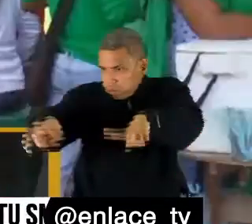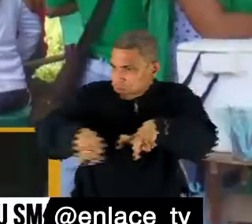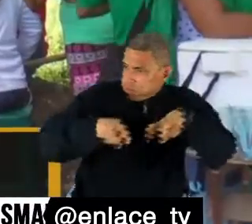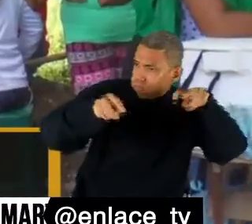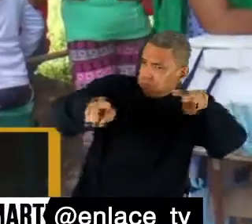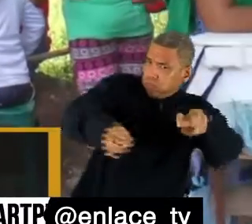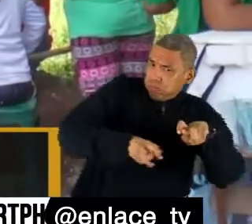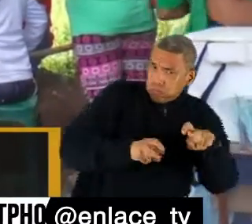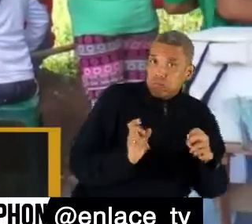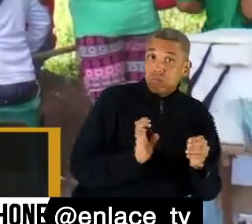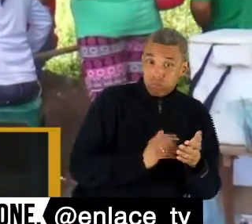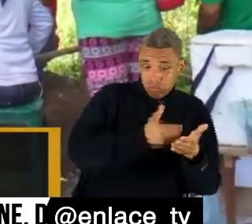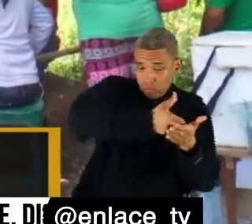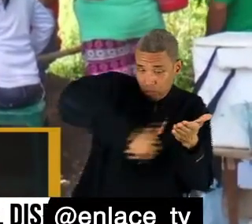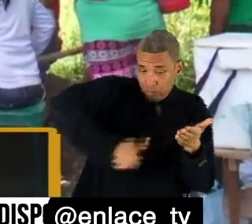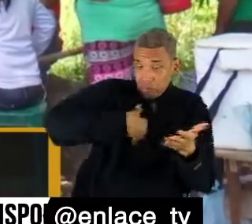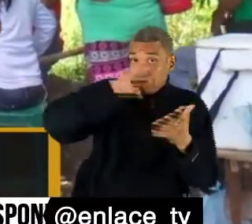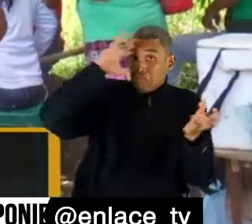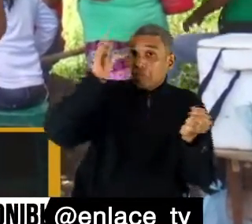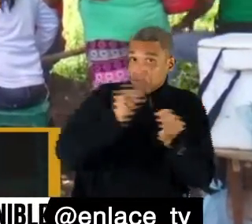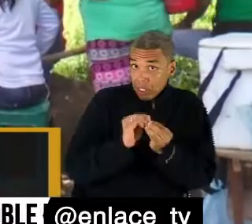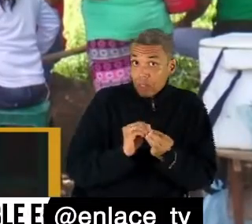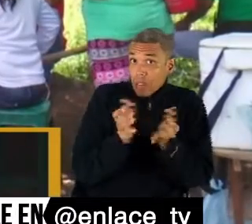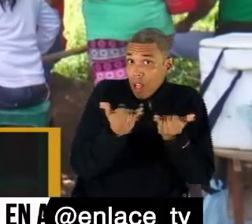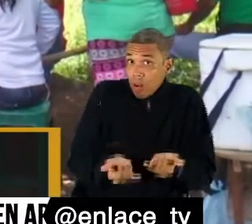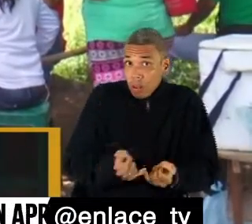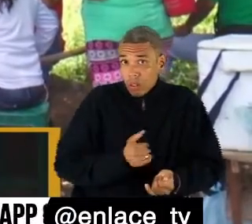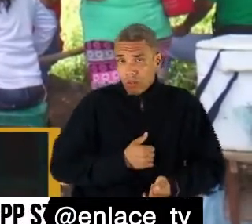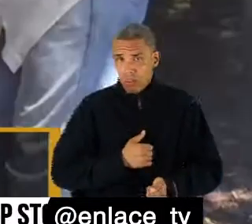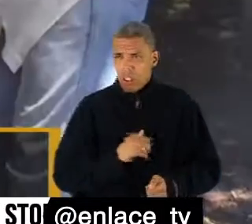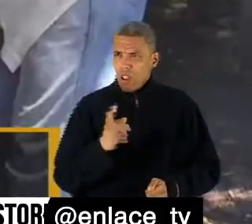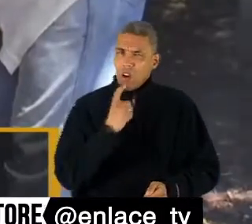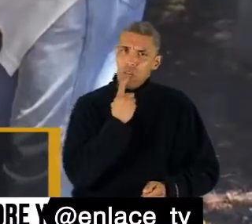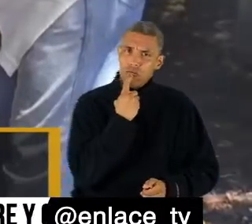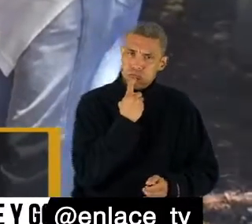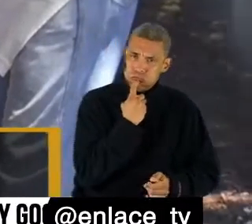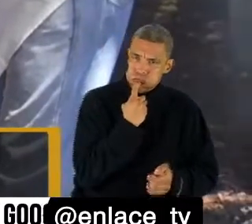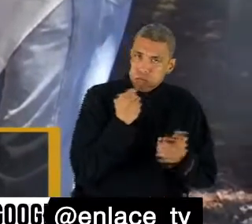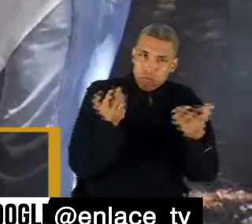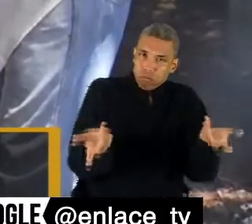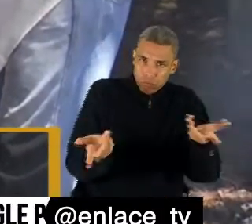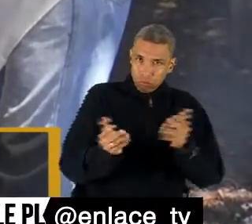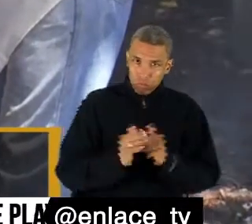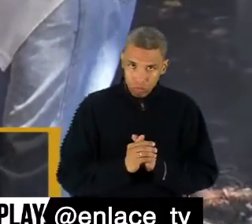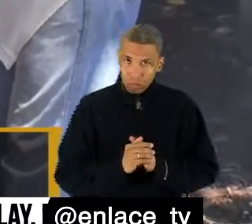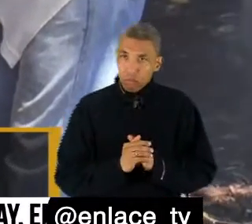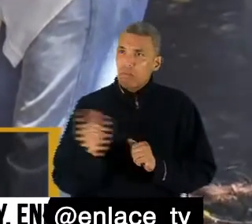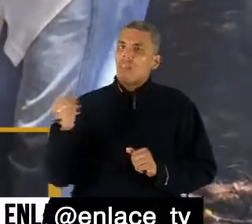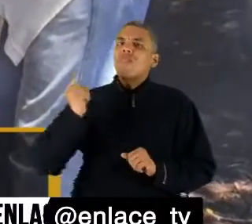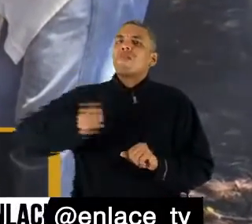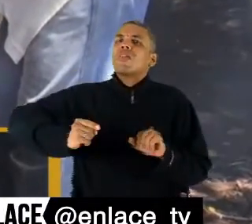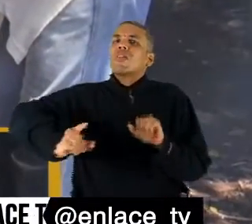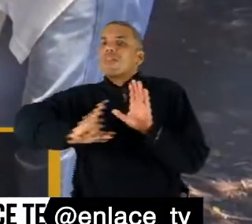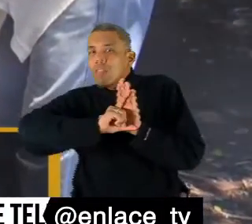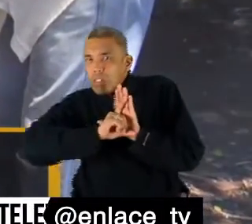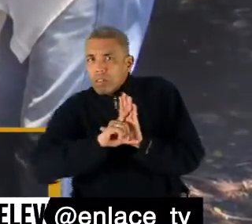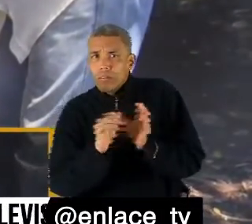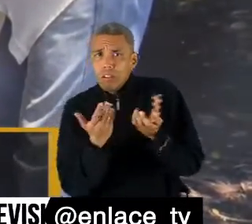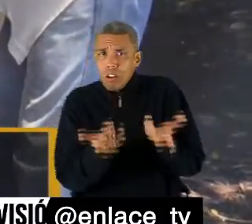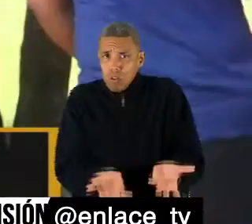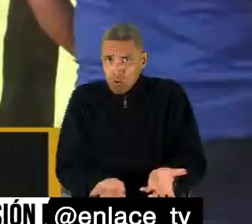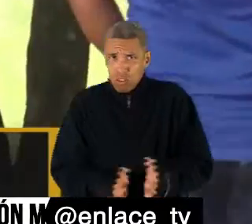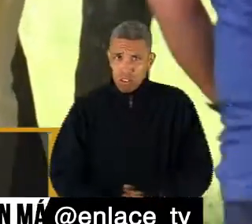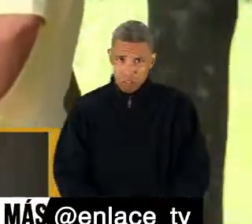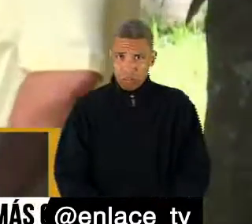aplicando por lo menos la ley de Sidres, una ley dentro de la cual nos deja a nosotros con menos posibilidades, con más riesgos